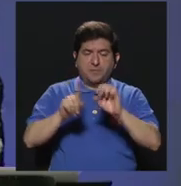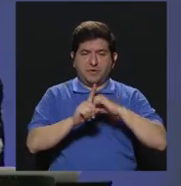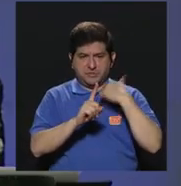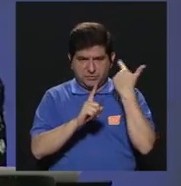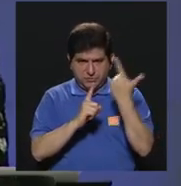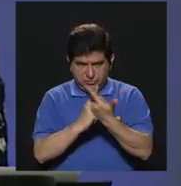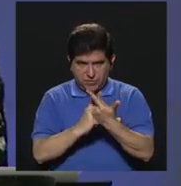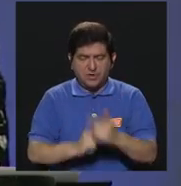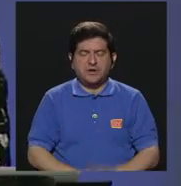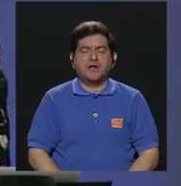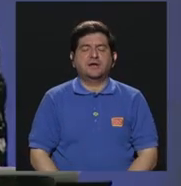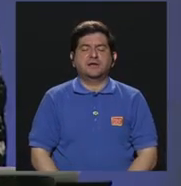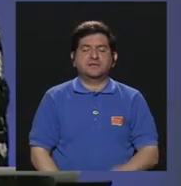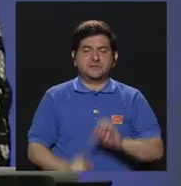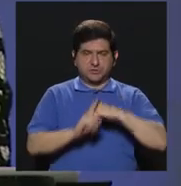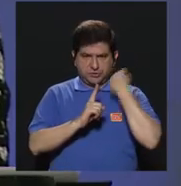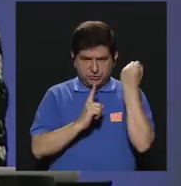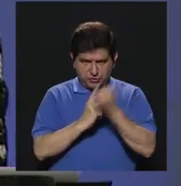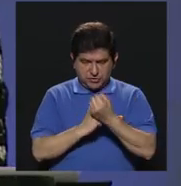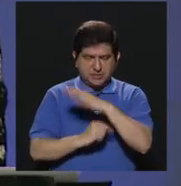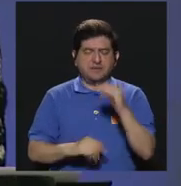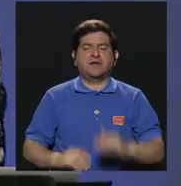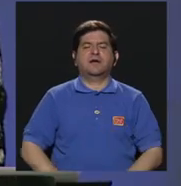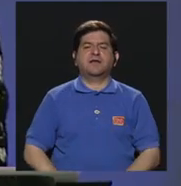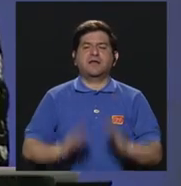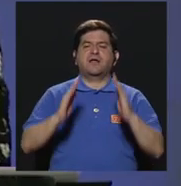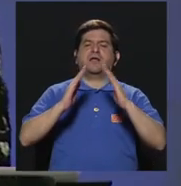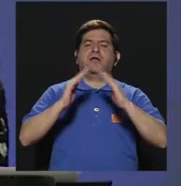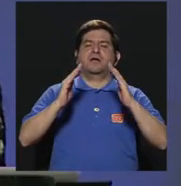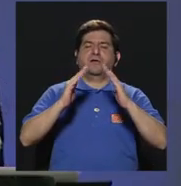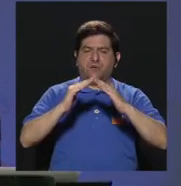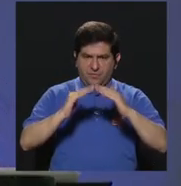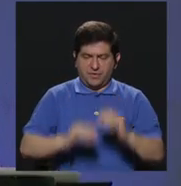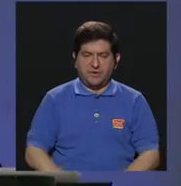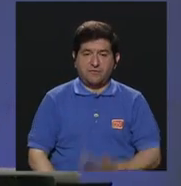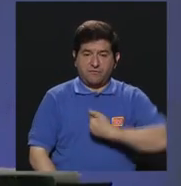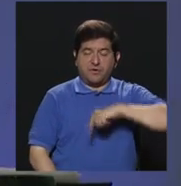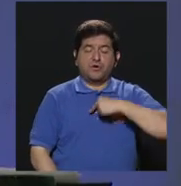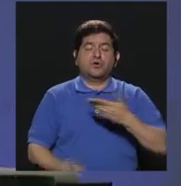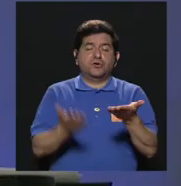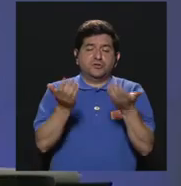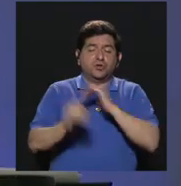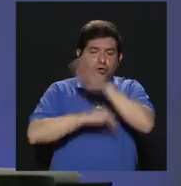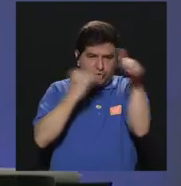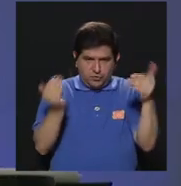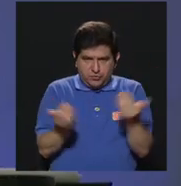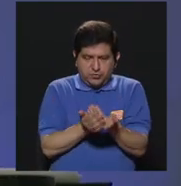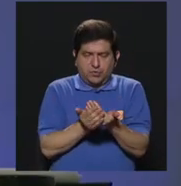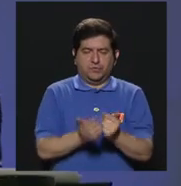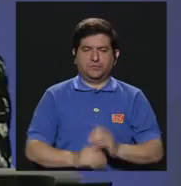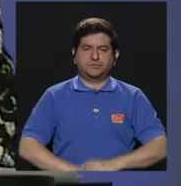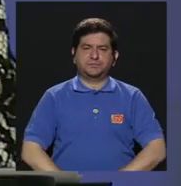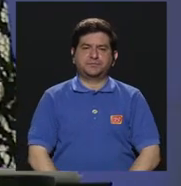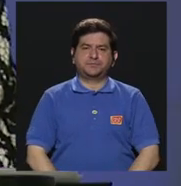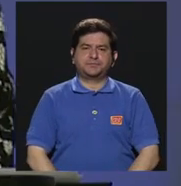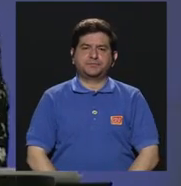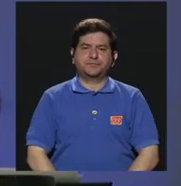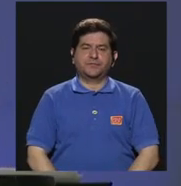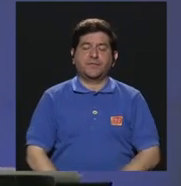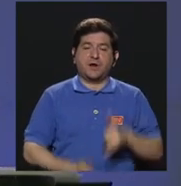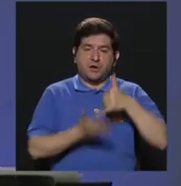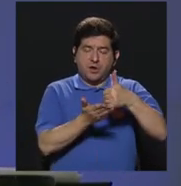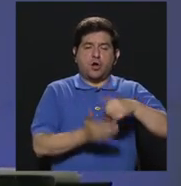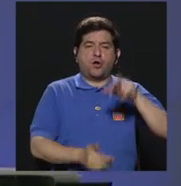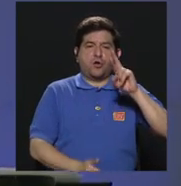un modelo de sociedad y la convivencia a la cual aspiramos todas y todos. Con el